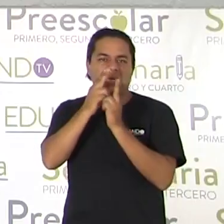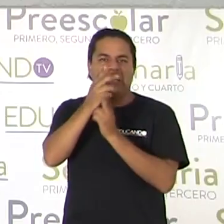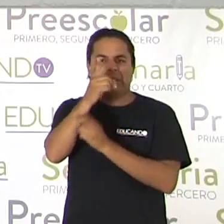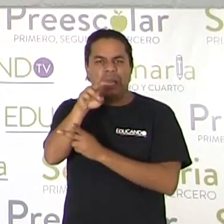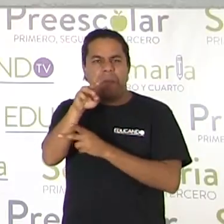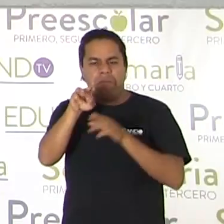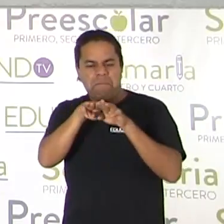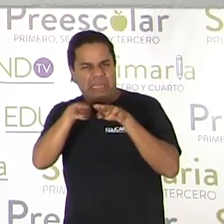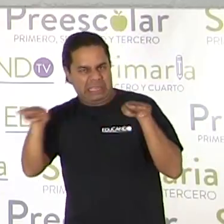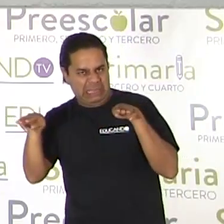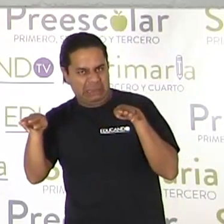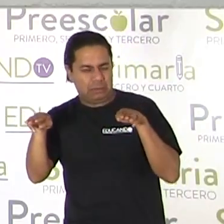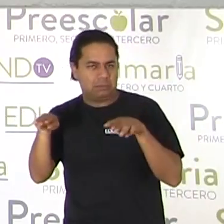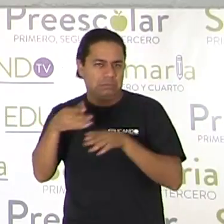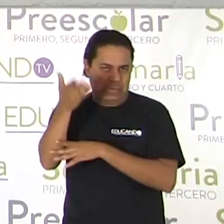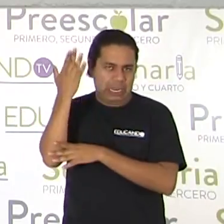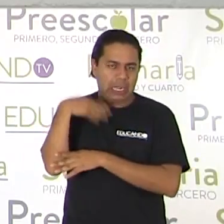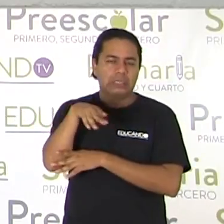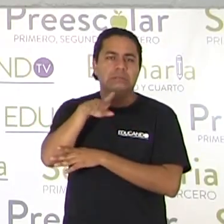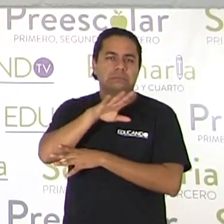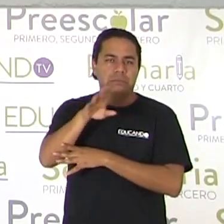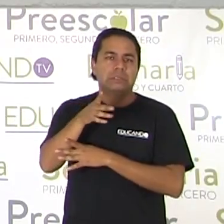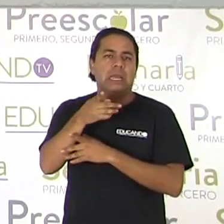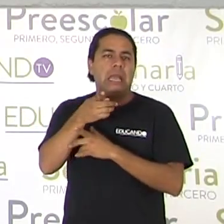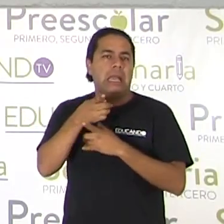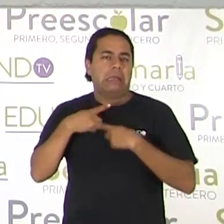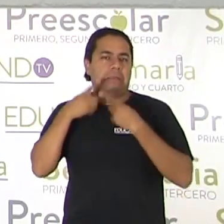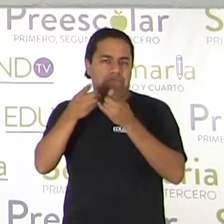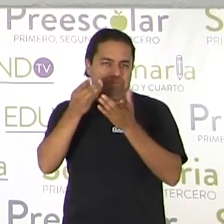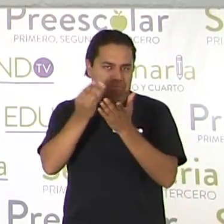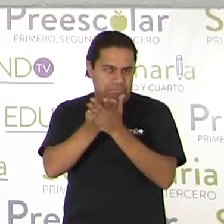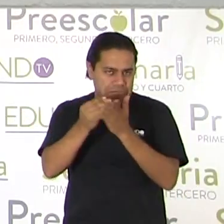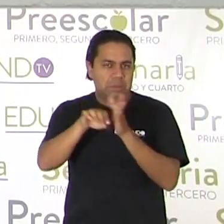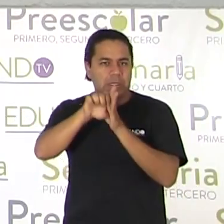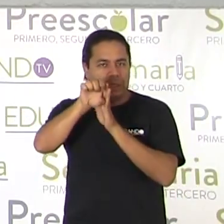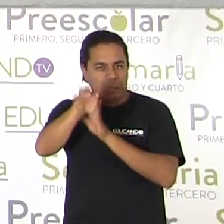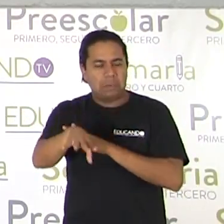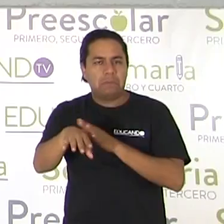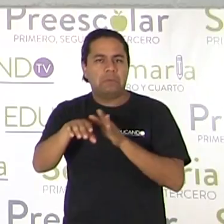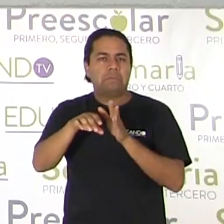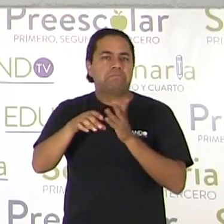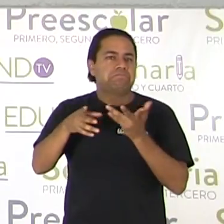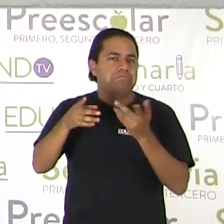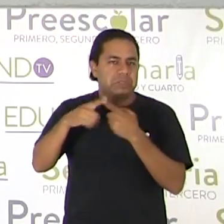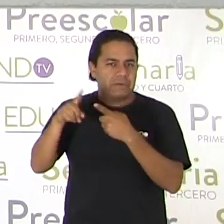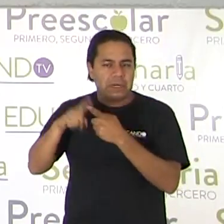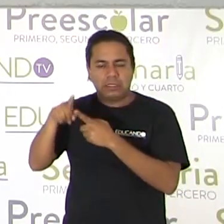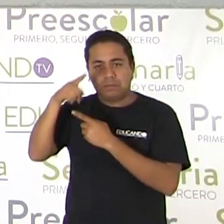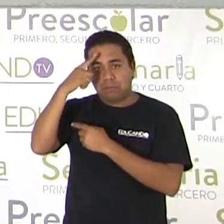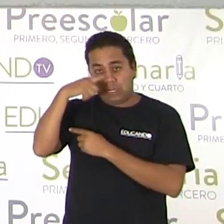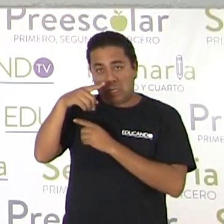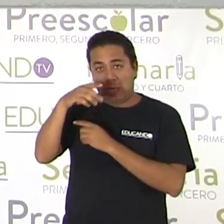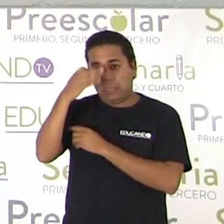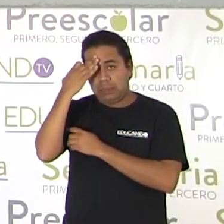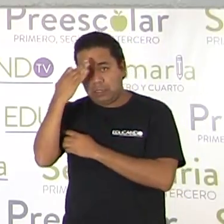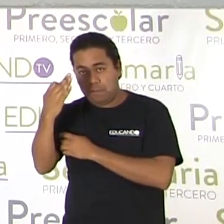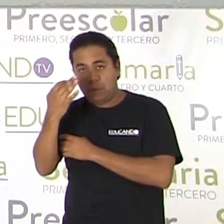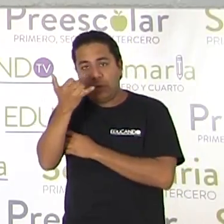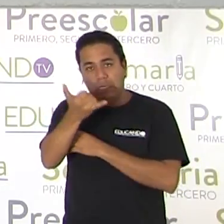ese sentido, en las sesiones anteriores estuvimos viendo unidades de medida, de tiempo y de